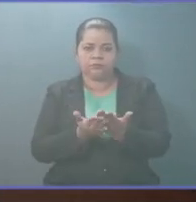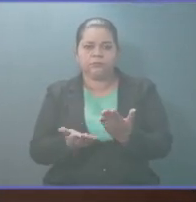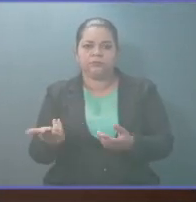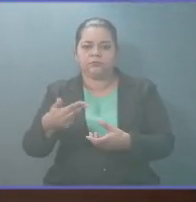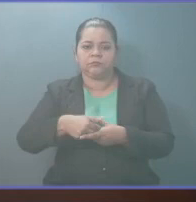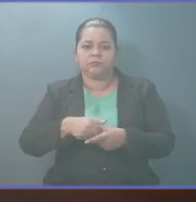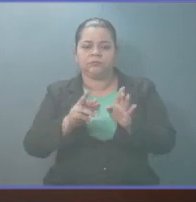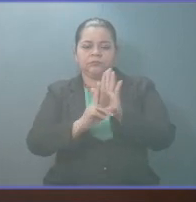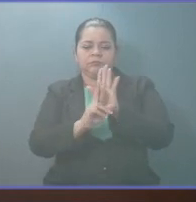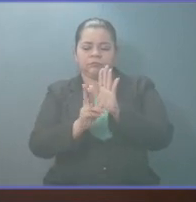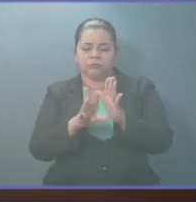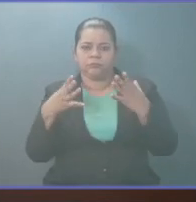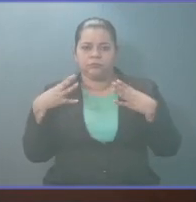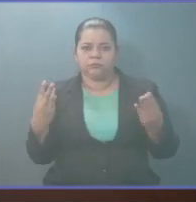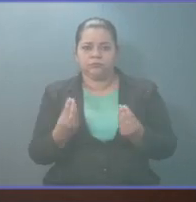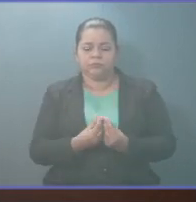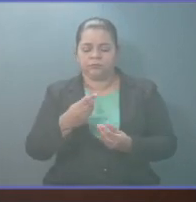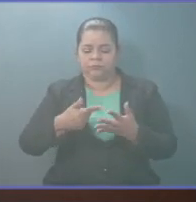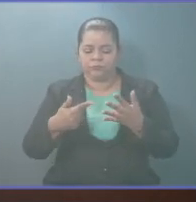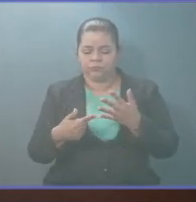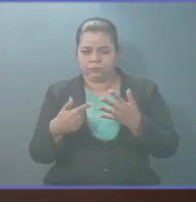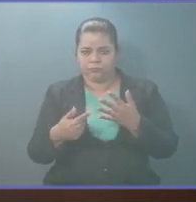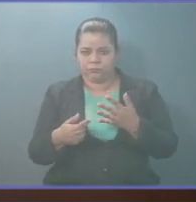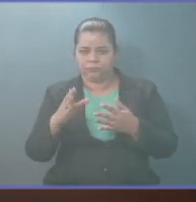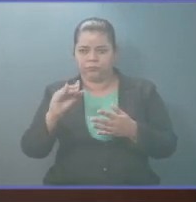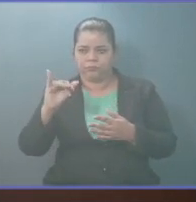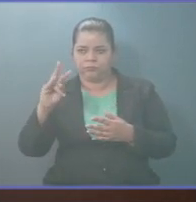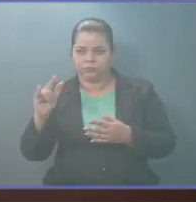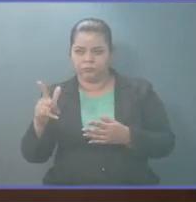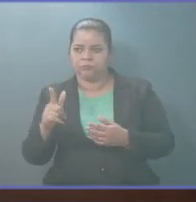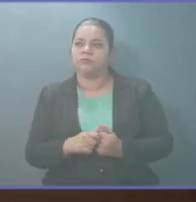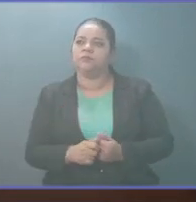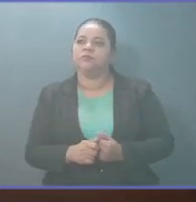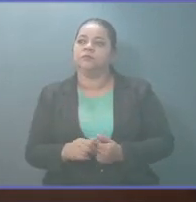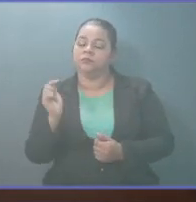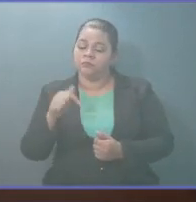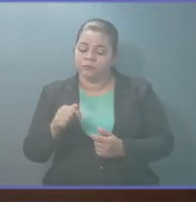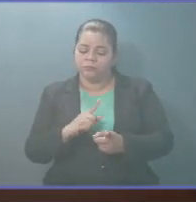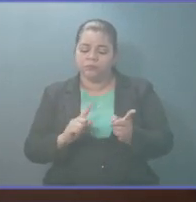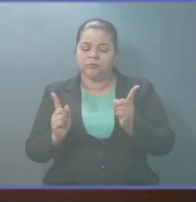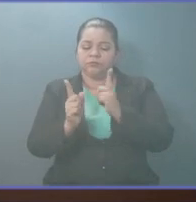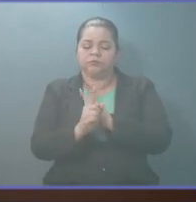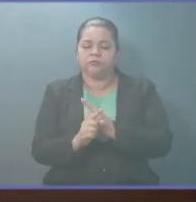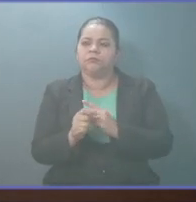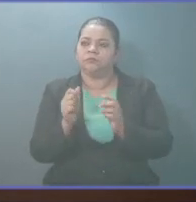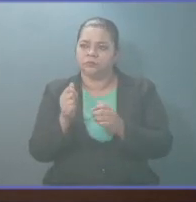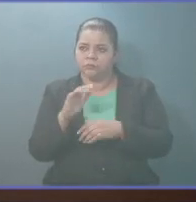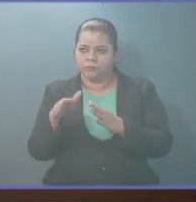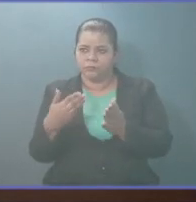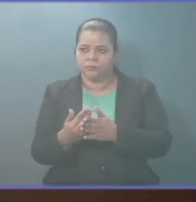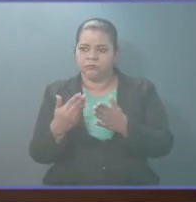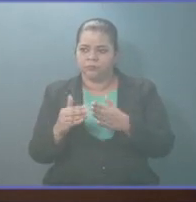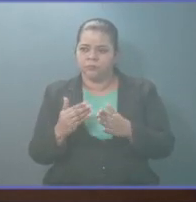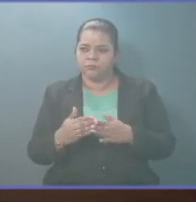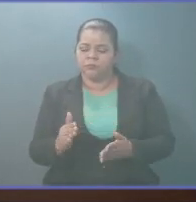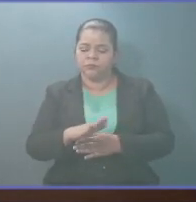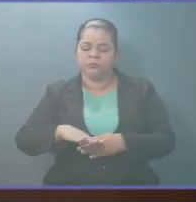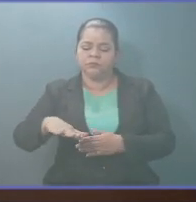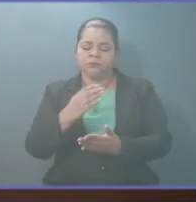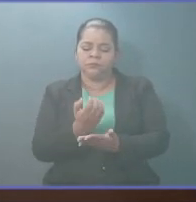a la persona que está reclamando una indemnización. No sé si